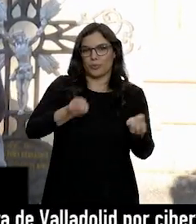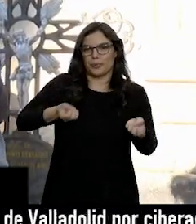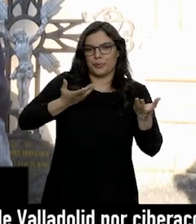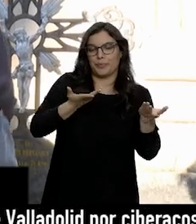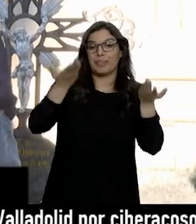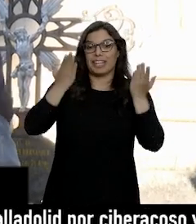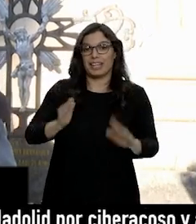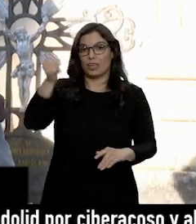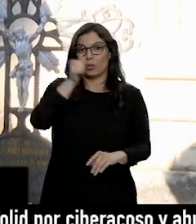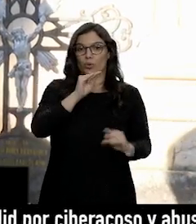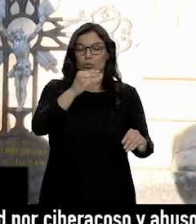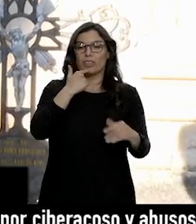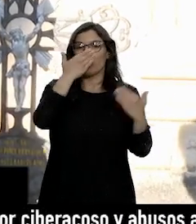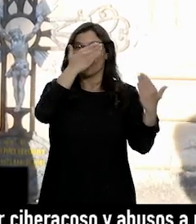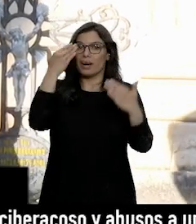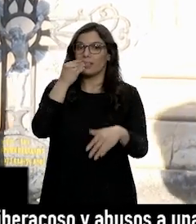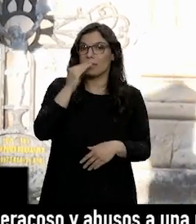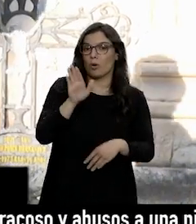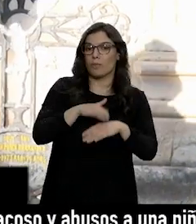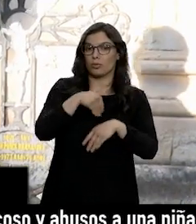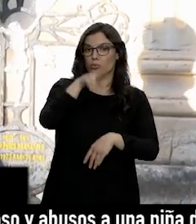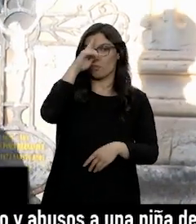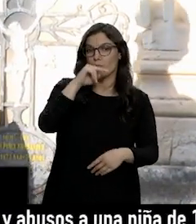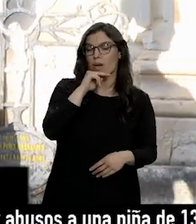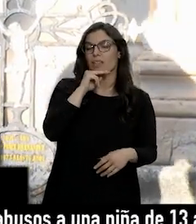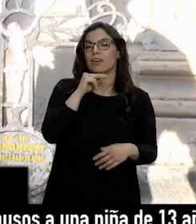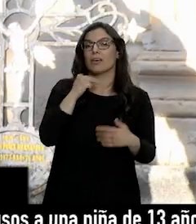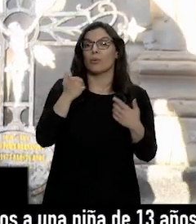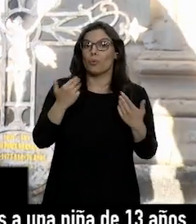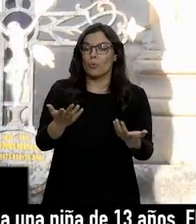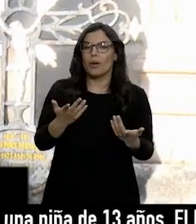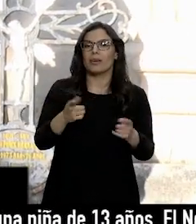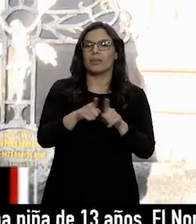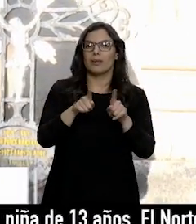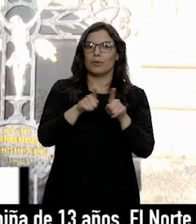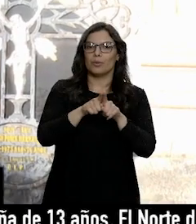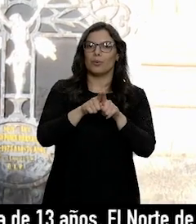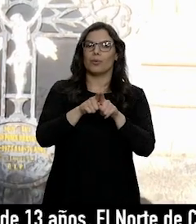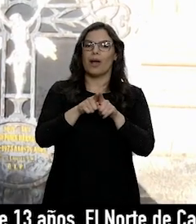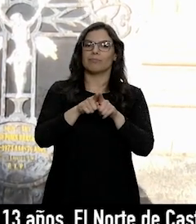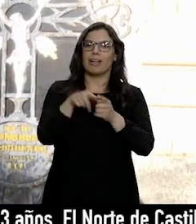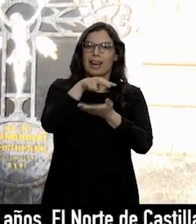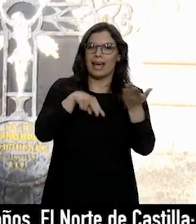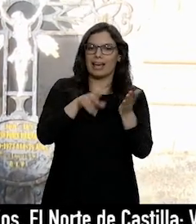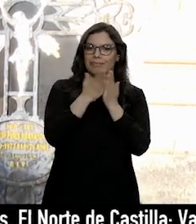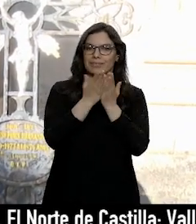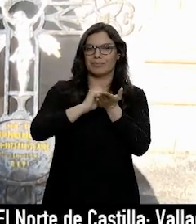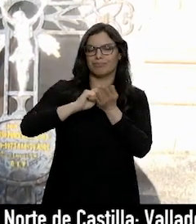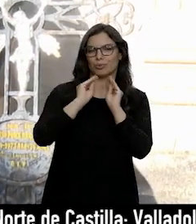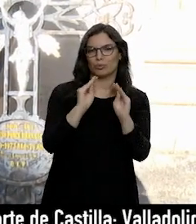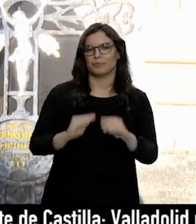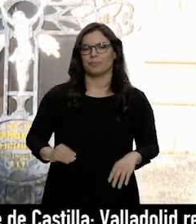hijo ha señalado que el mejor homenaje que se le puede hacer a Jesús Hilario Tundidor es acercarse a su obra.